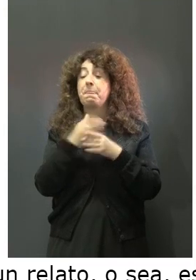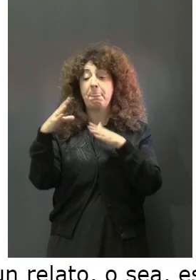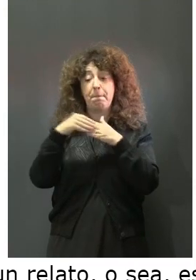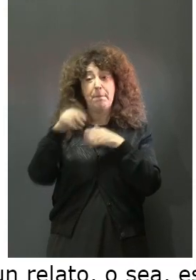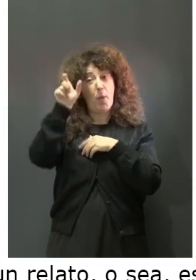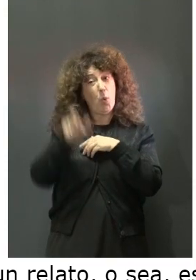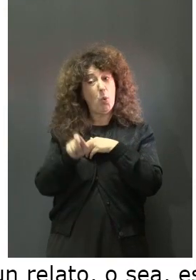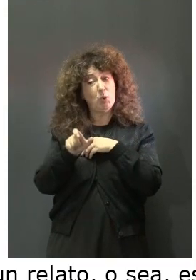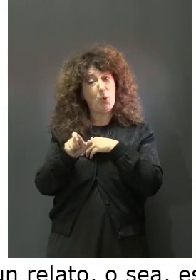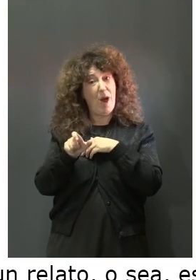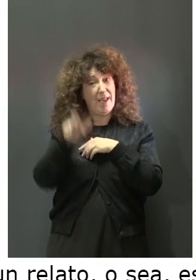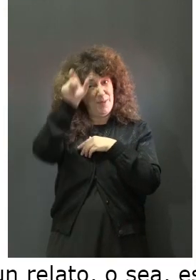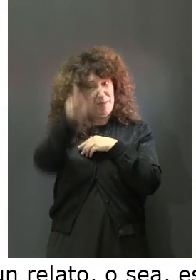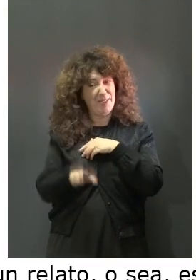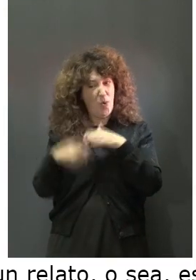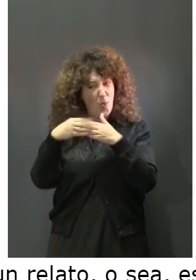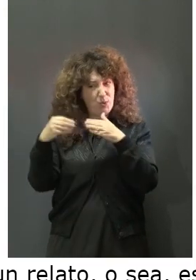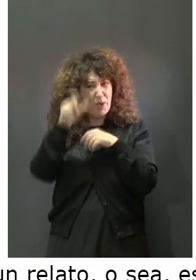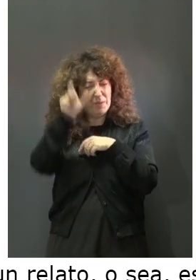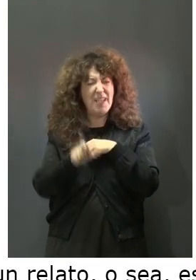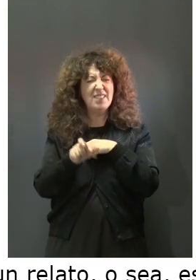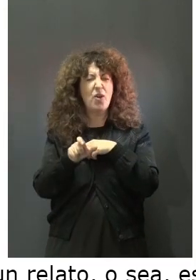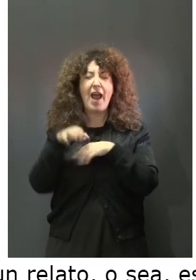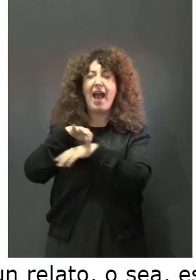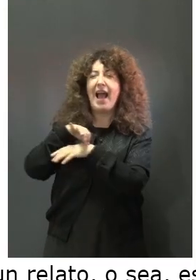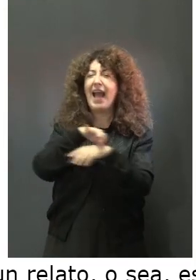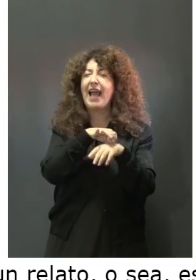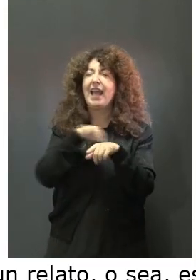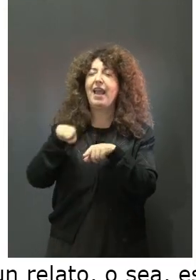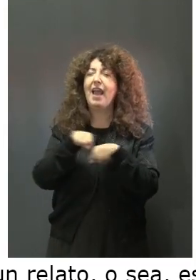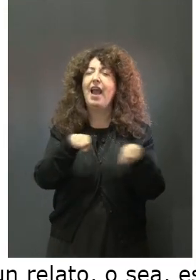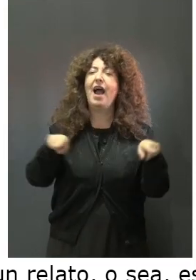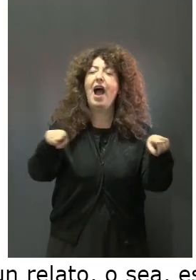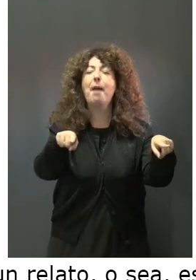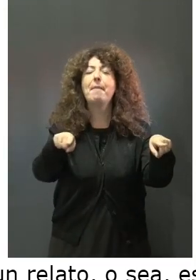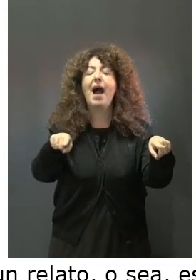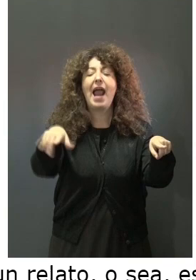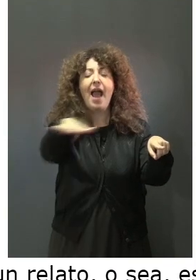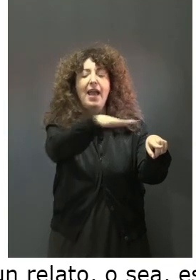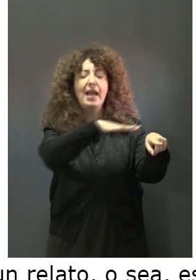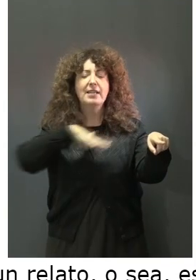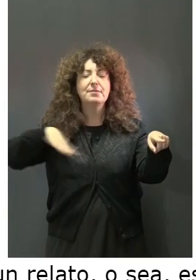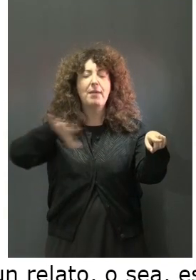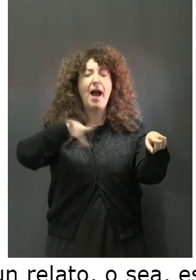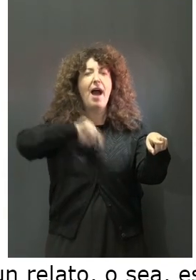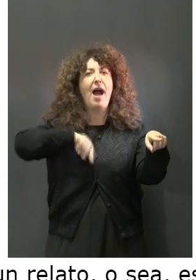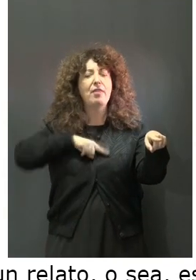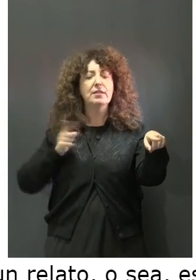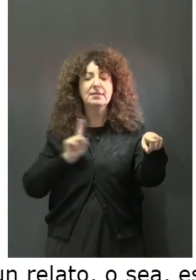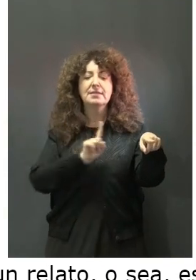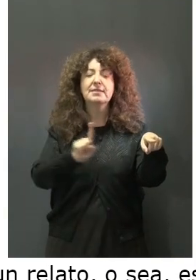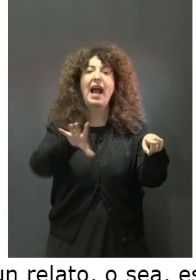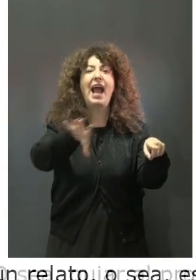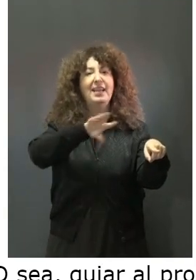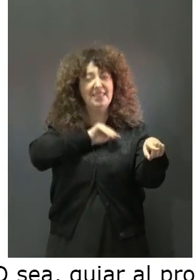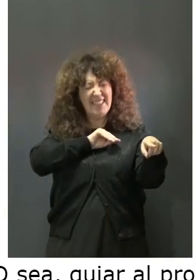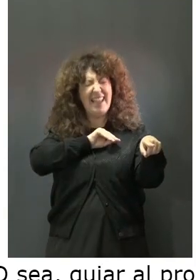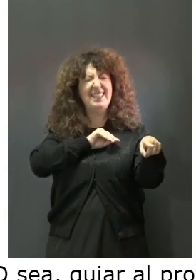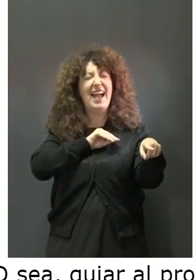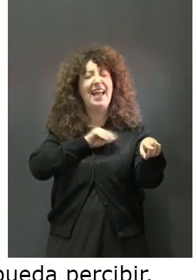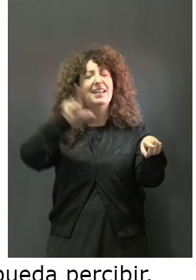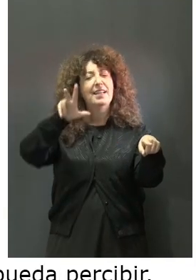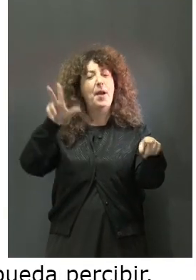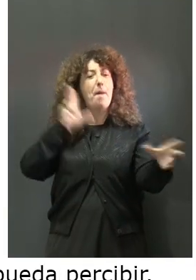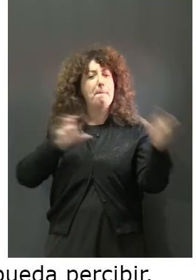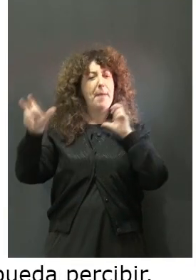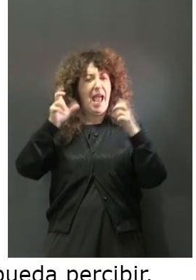usuario o persona para que entienda ese espacio y lo pueda percibir. Es como al final